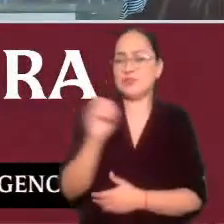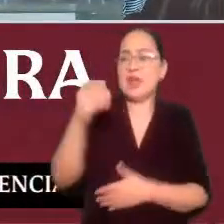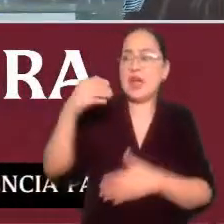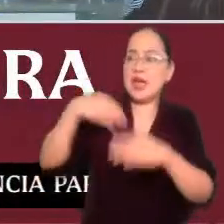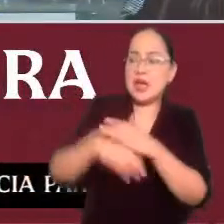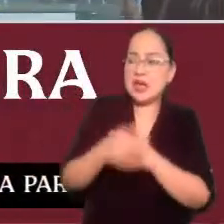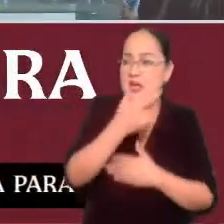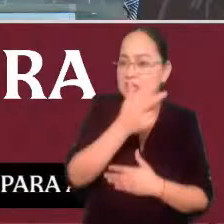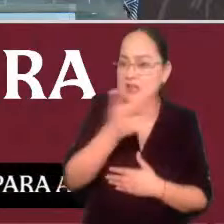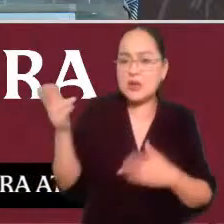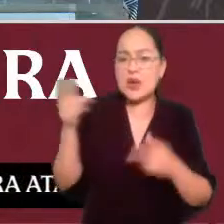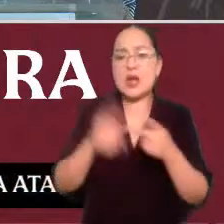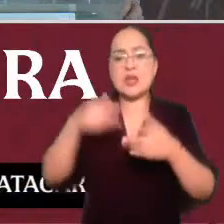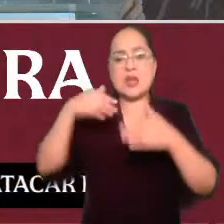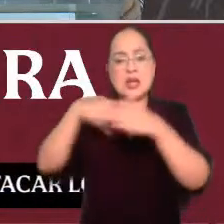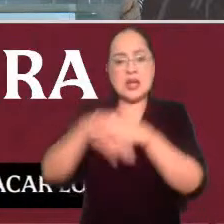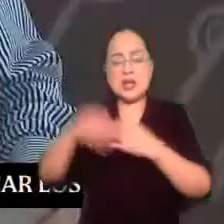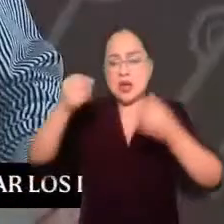meterte a la oficina, etcétera, ¿no?